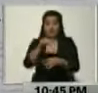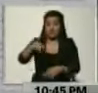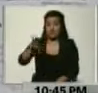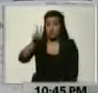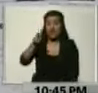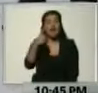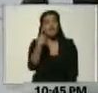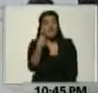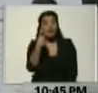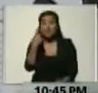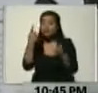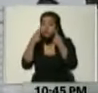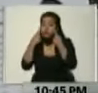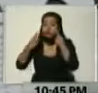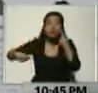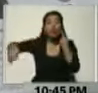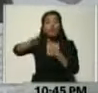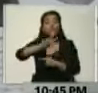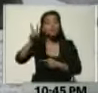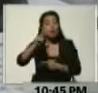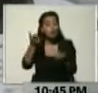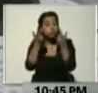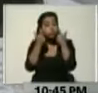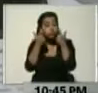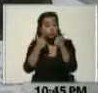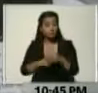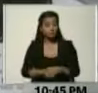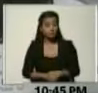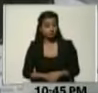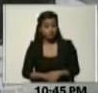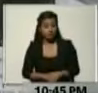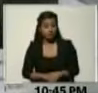por parte de todo el país. Claro, la diferencia